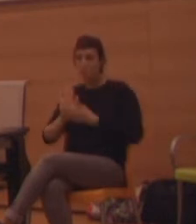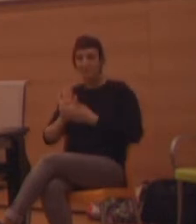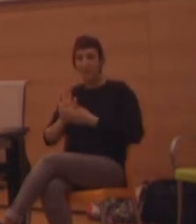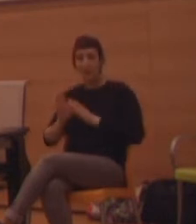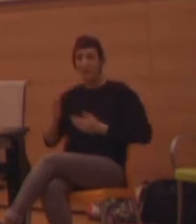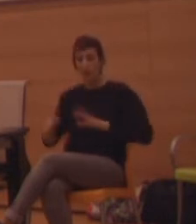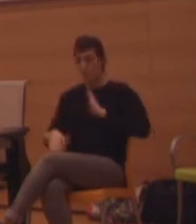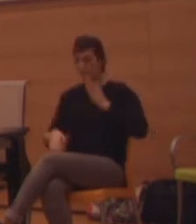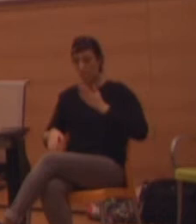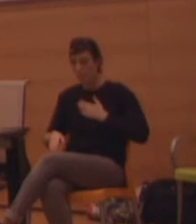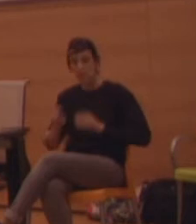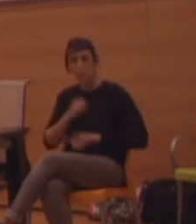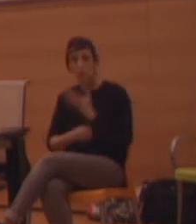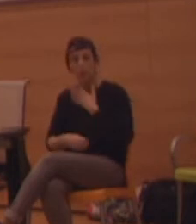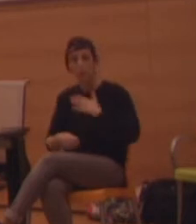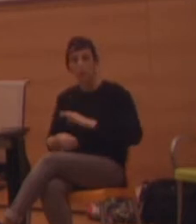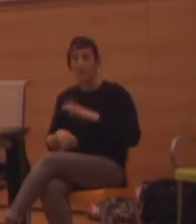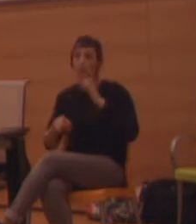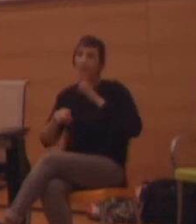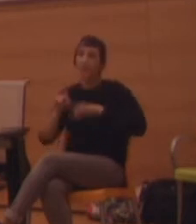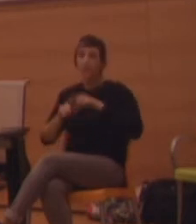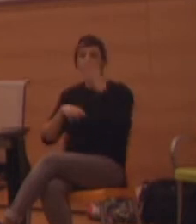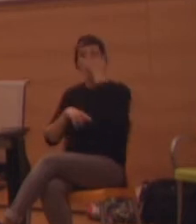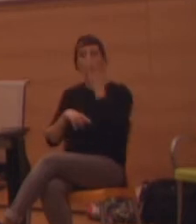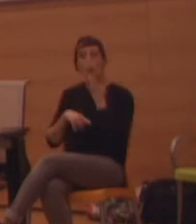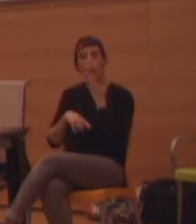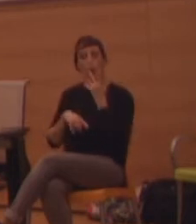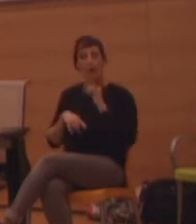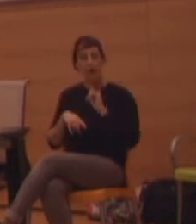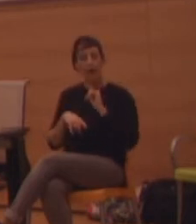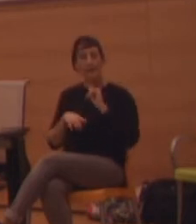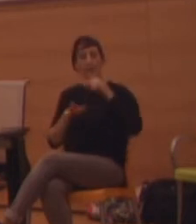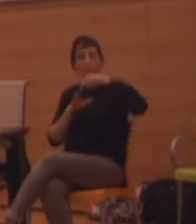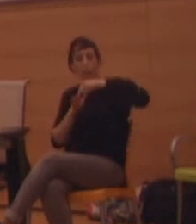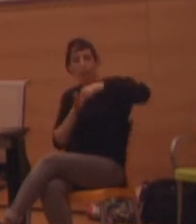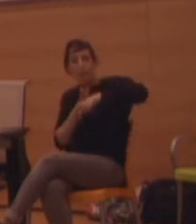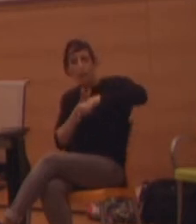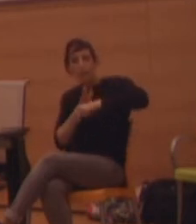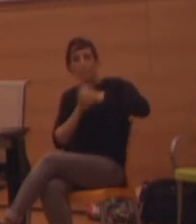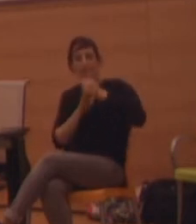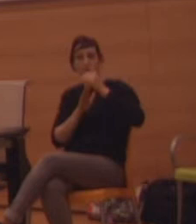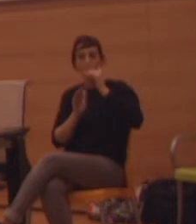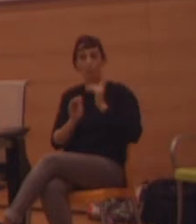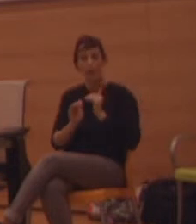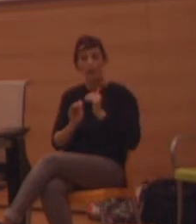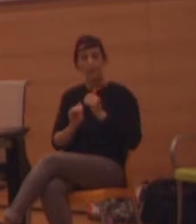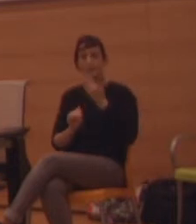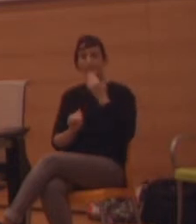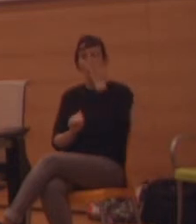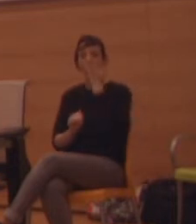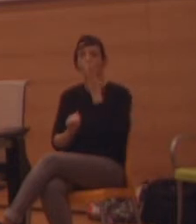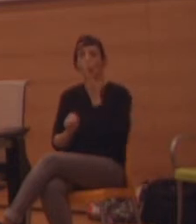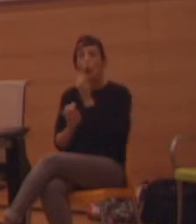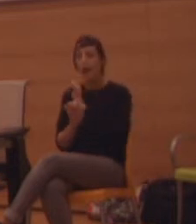otro, dependiendo de la coloración que tengan, nos vamos a decir si es más o menos profunda, si son de color seroso normal, pues van a